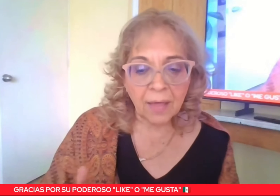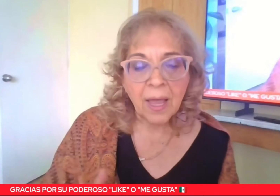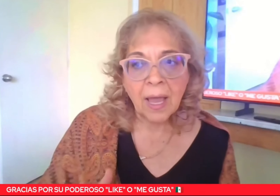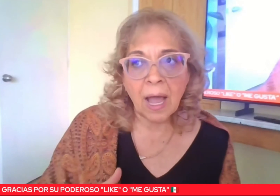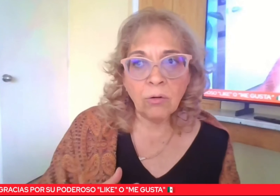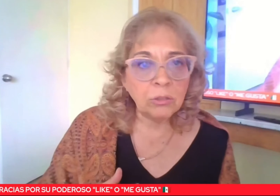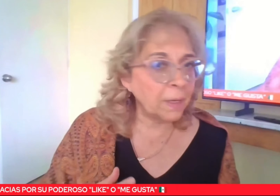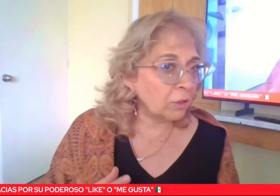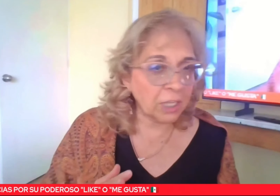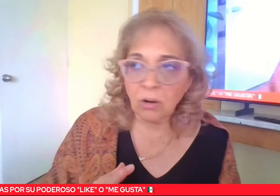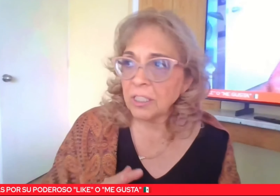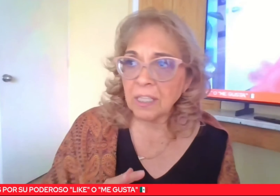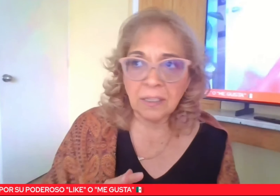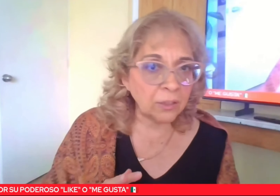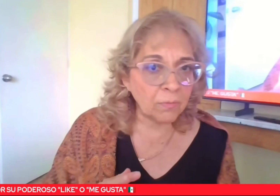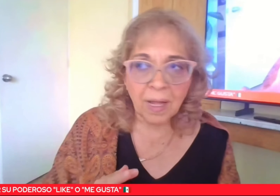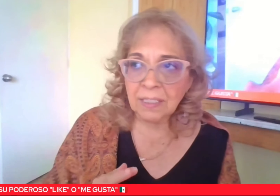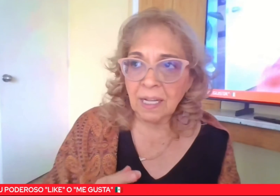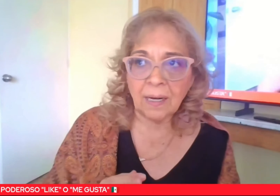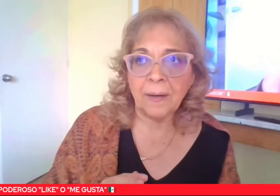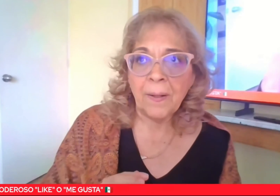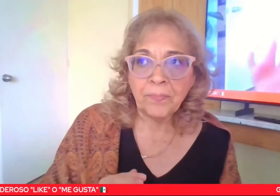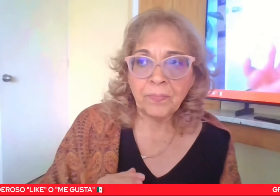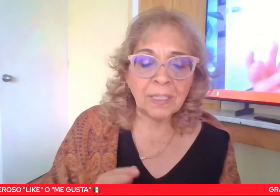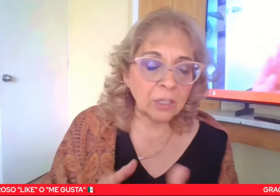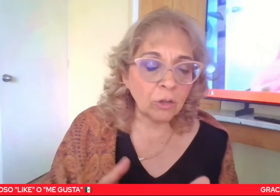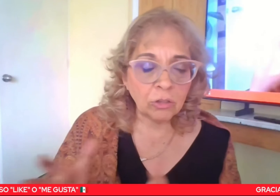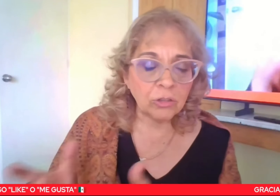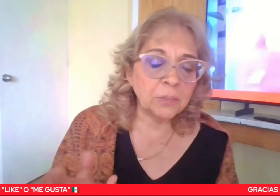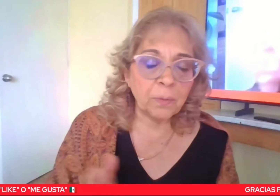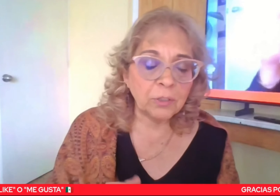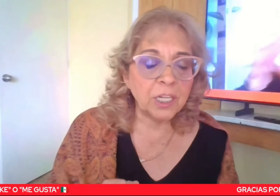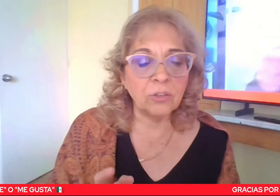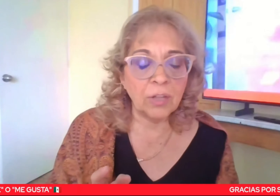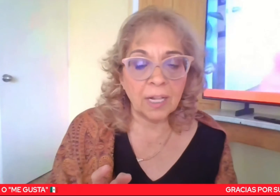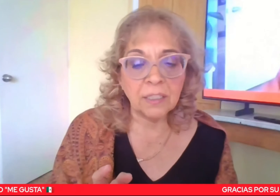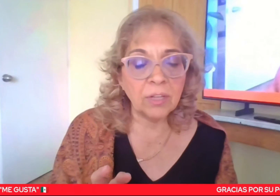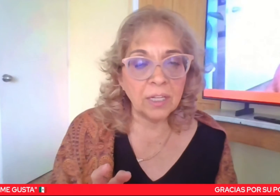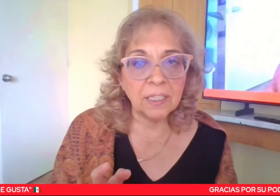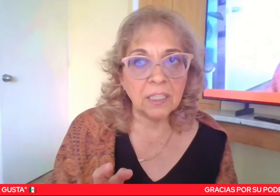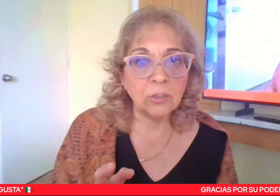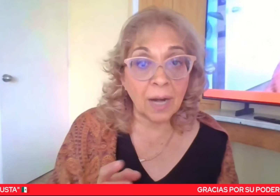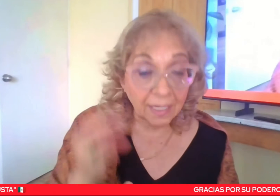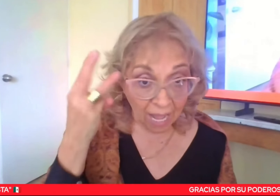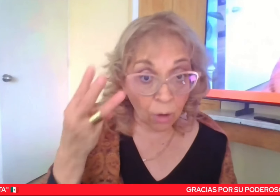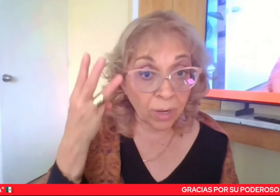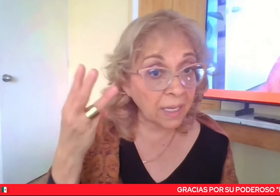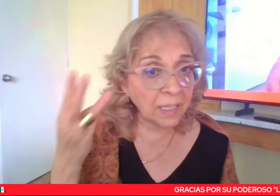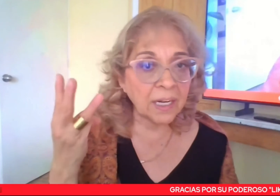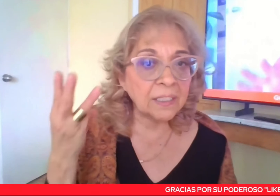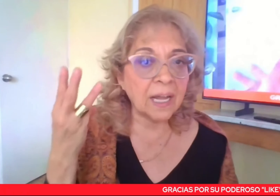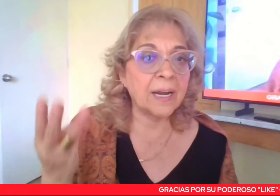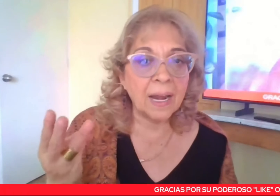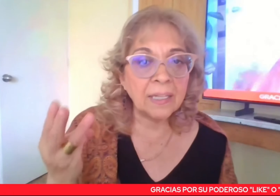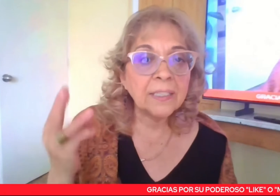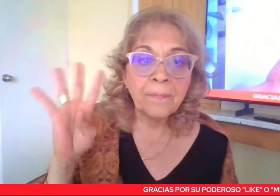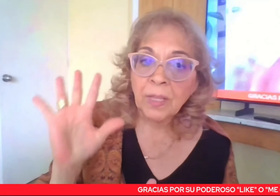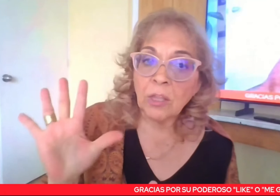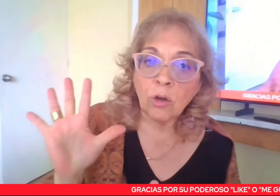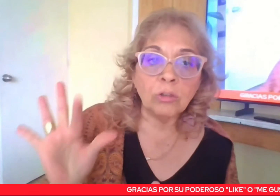oportunidad a unos medios que no nos están dando más del 2 o 3% de las audiencias nacionales, aunque tienen 3